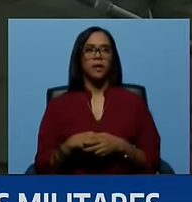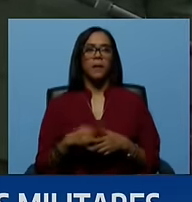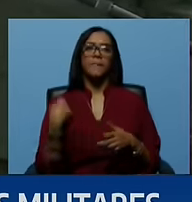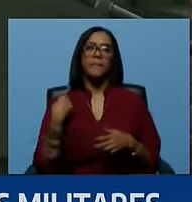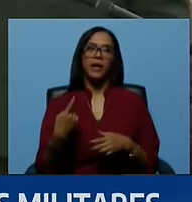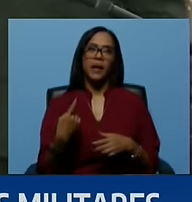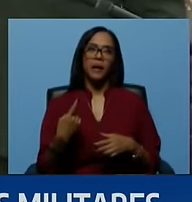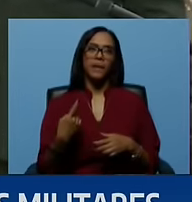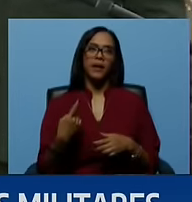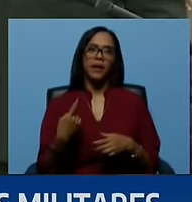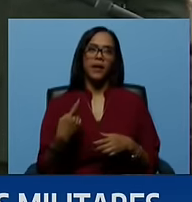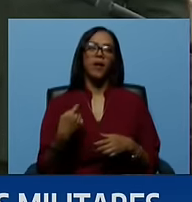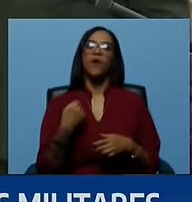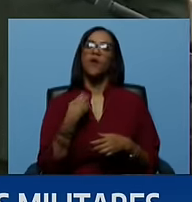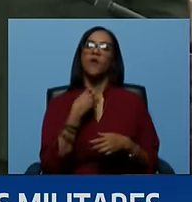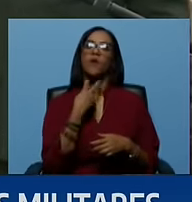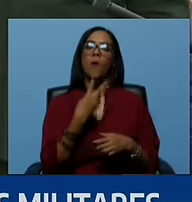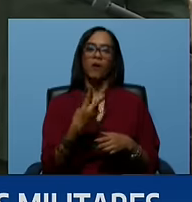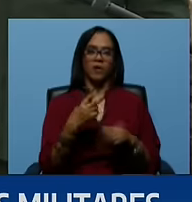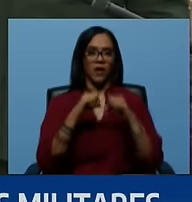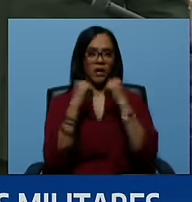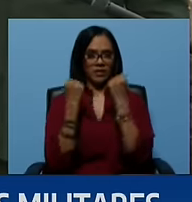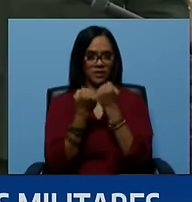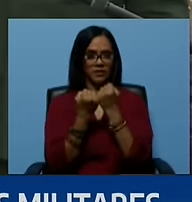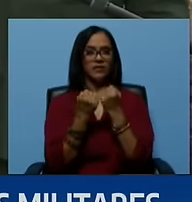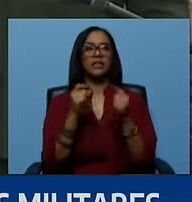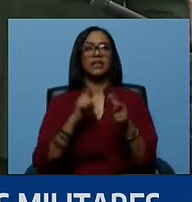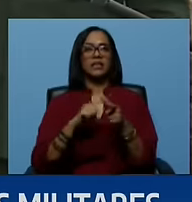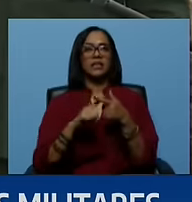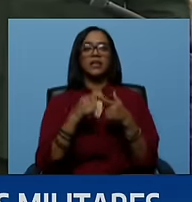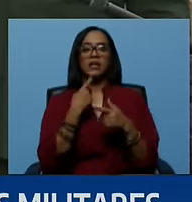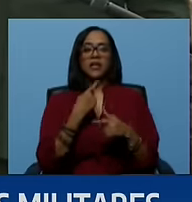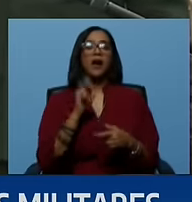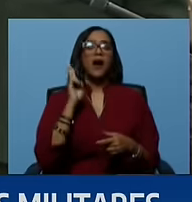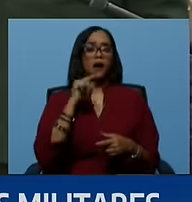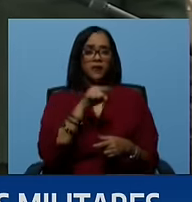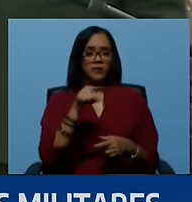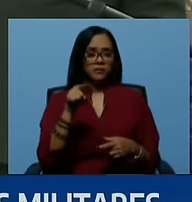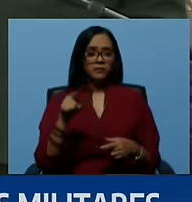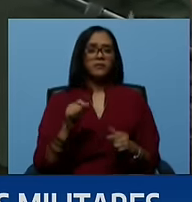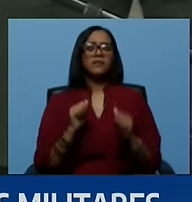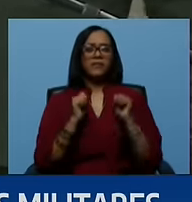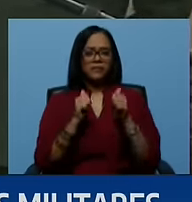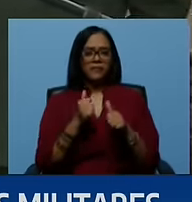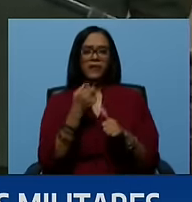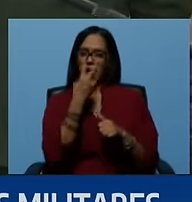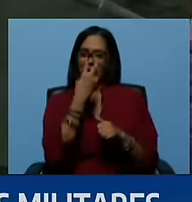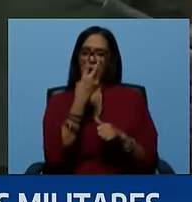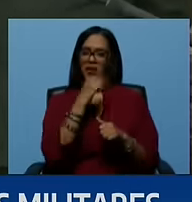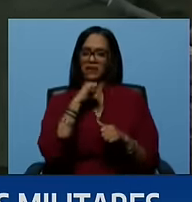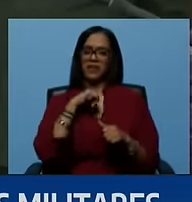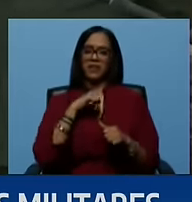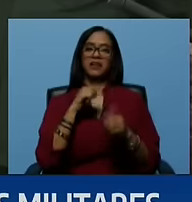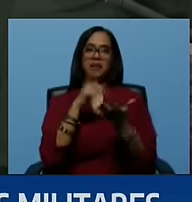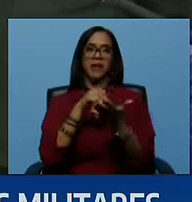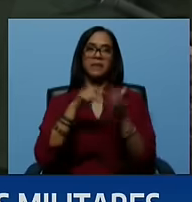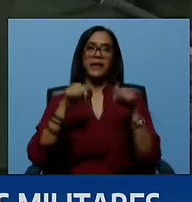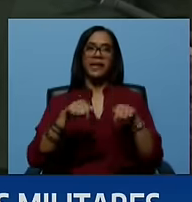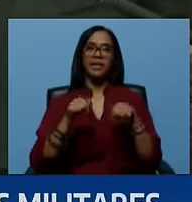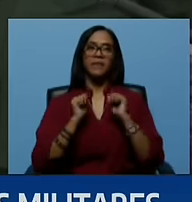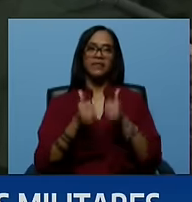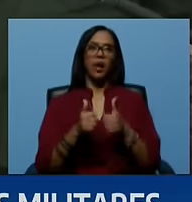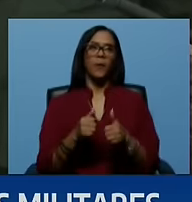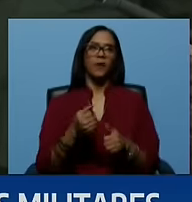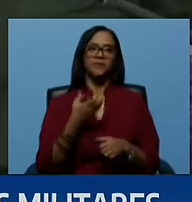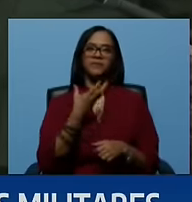fuei delegado de curso y entonces él no dijo usted empiezan porque él veía que nosotros nos parábamos aquí y empezábamos a